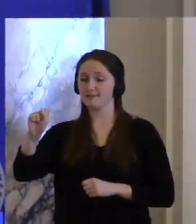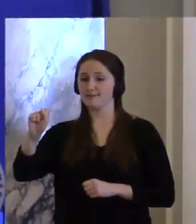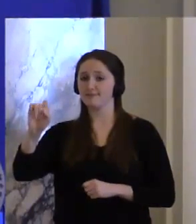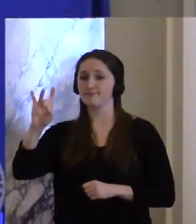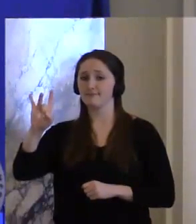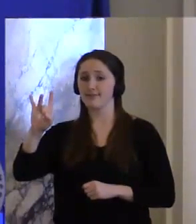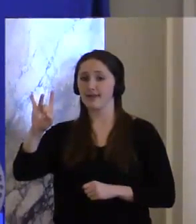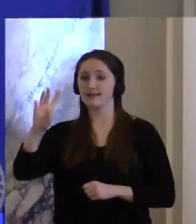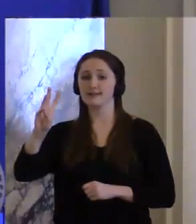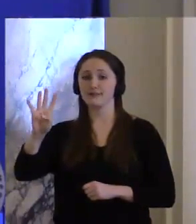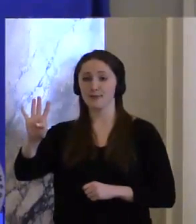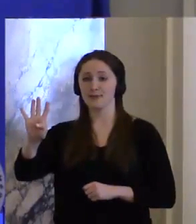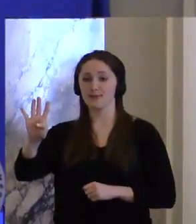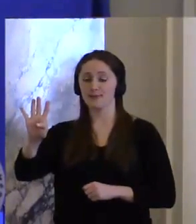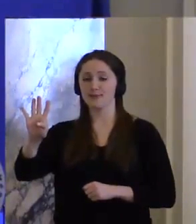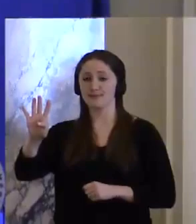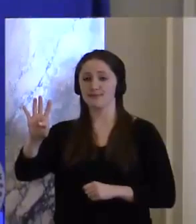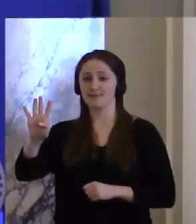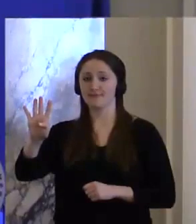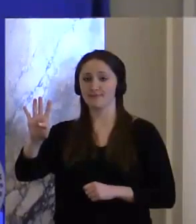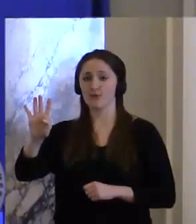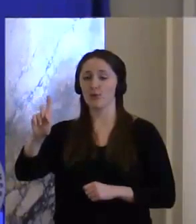864